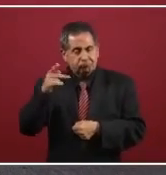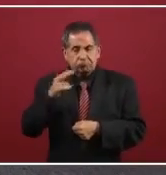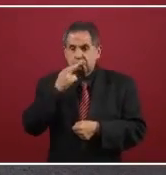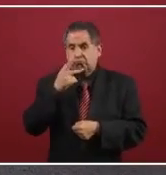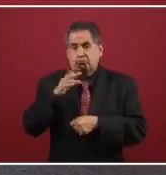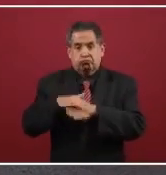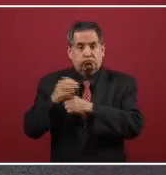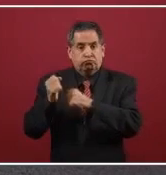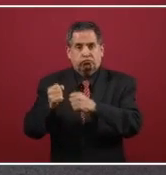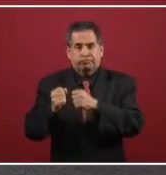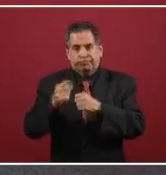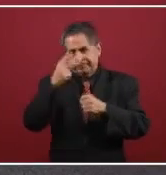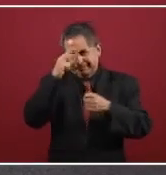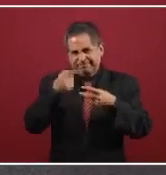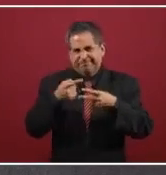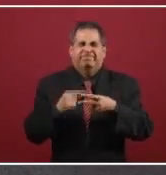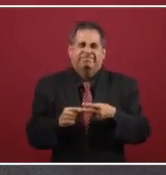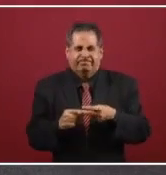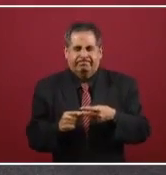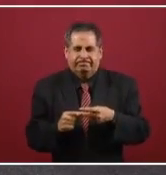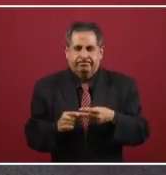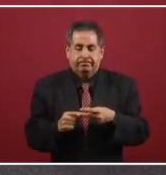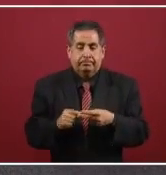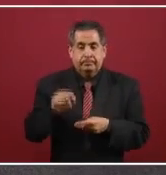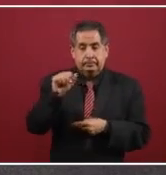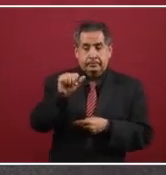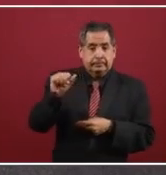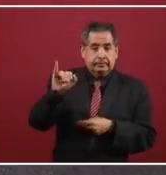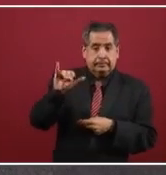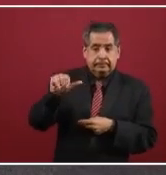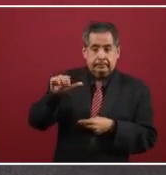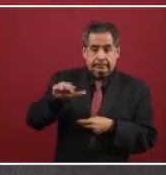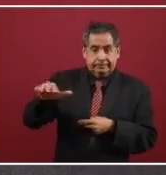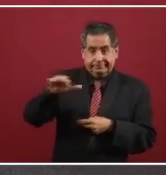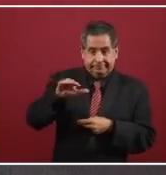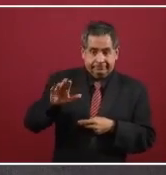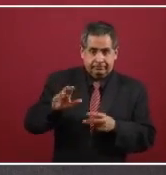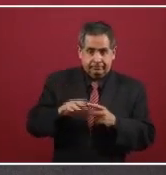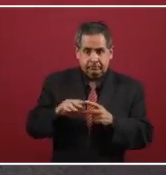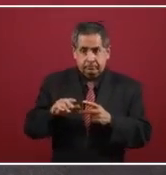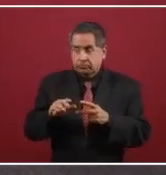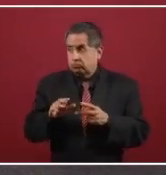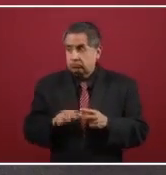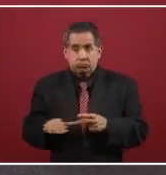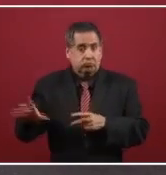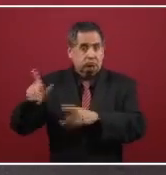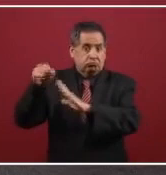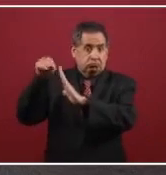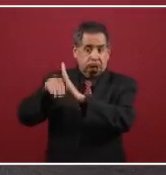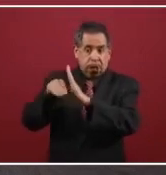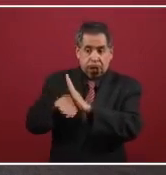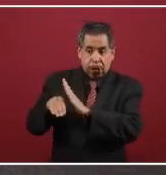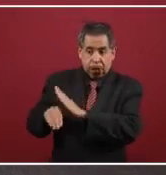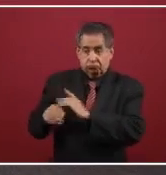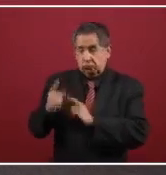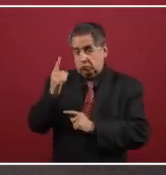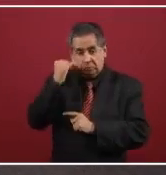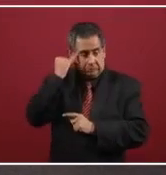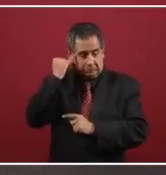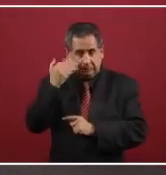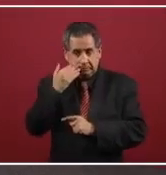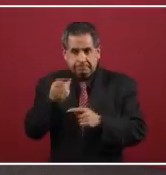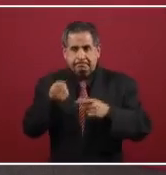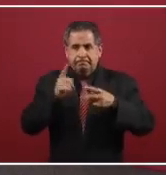se fortaleció. En Asia solo esa moneda, todo lo demás se cayó.